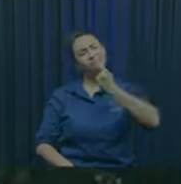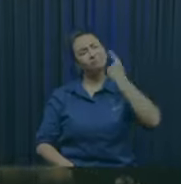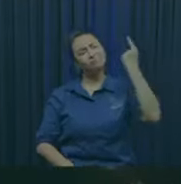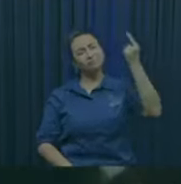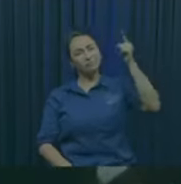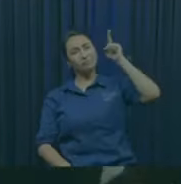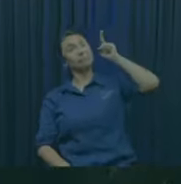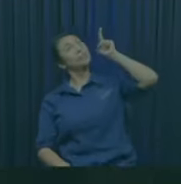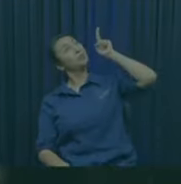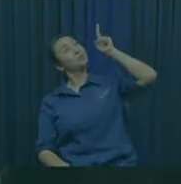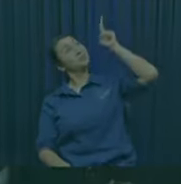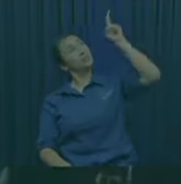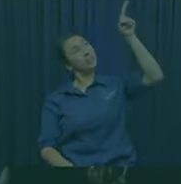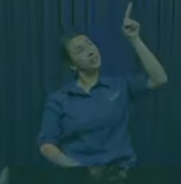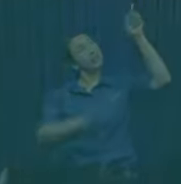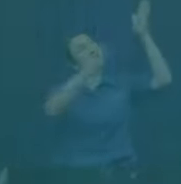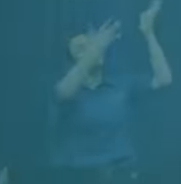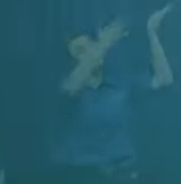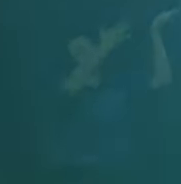solo.